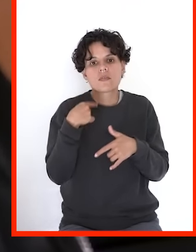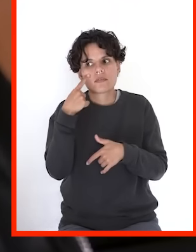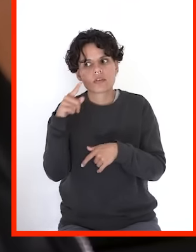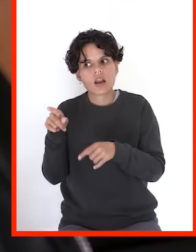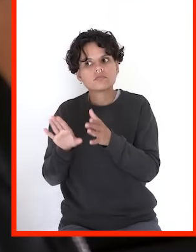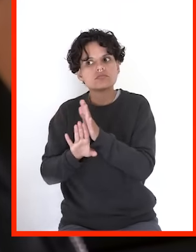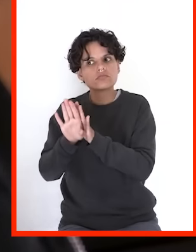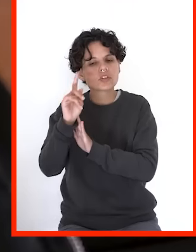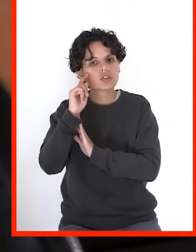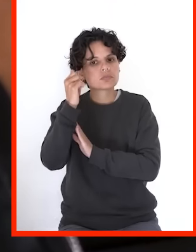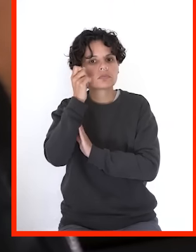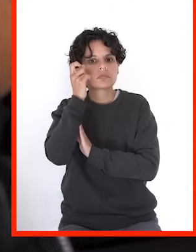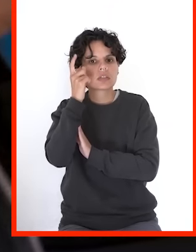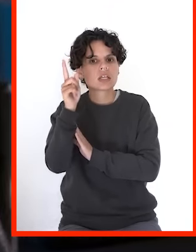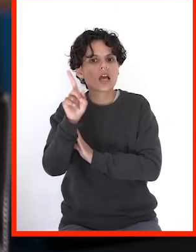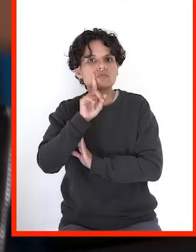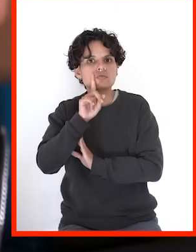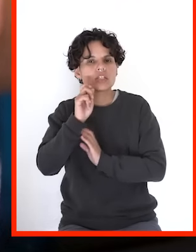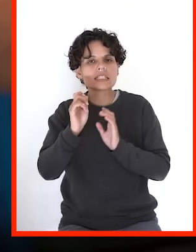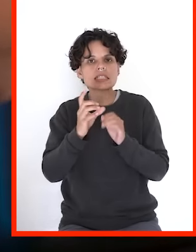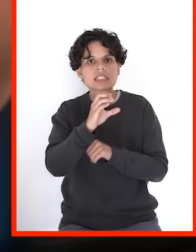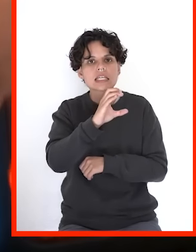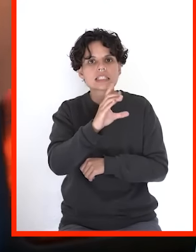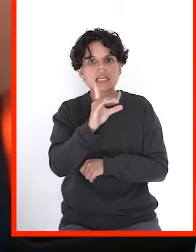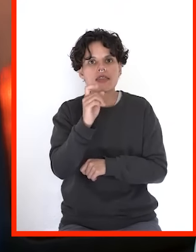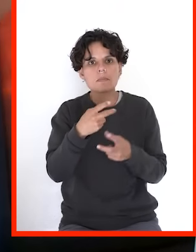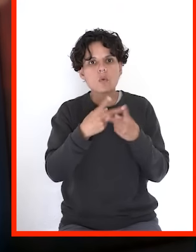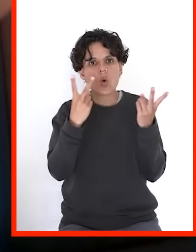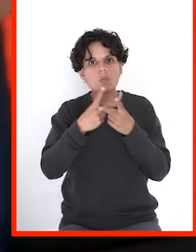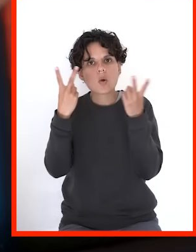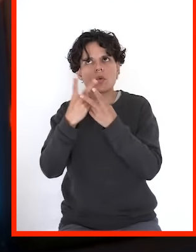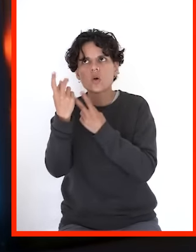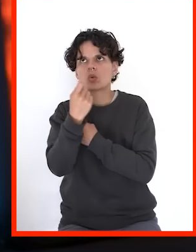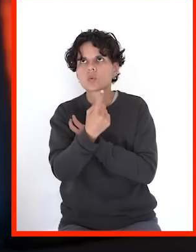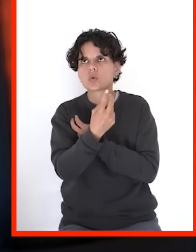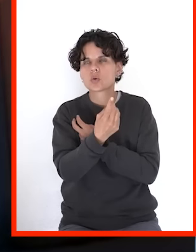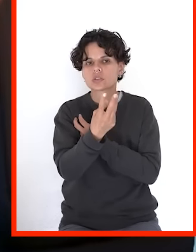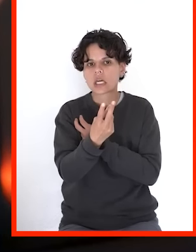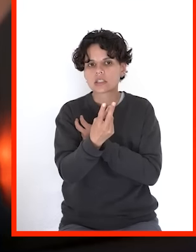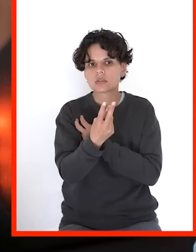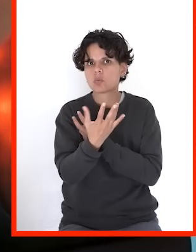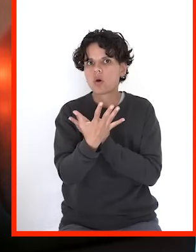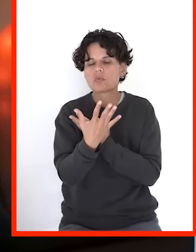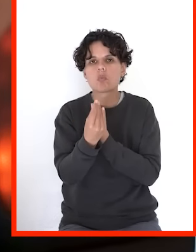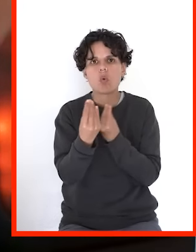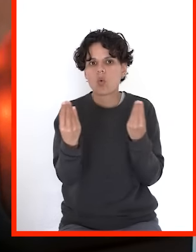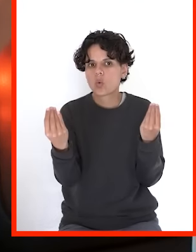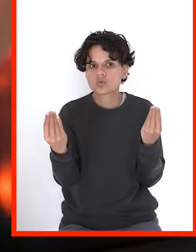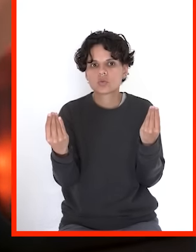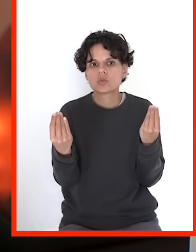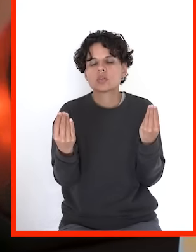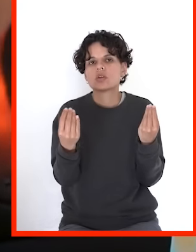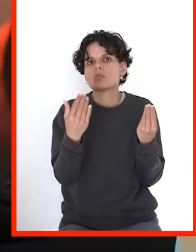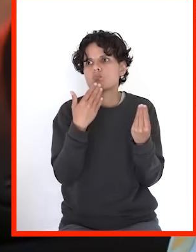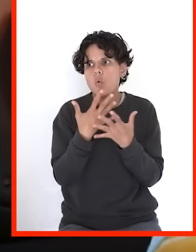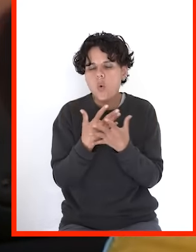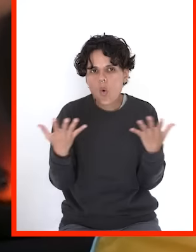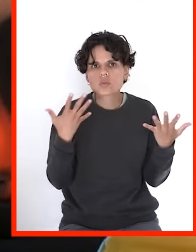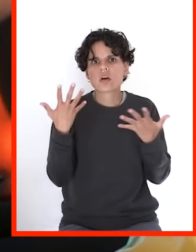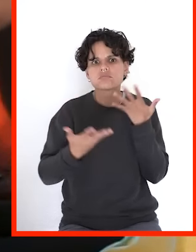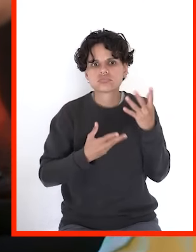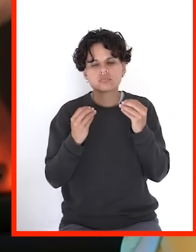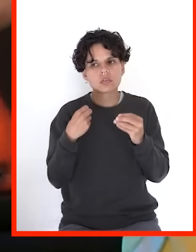el Cotidiano, el Grandes Pasos, el Valle Central, puta, puro hit, Soldado Lieto. ¿Y